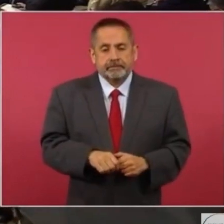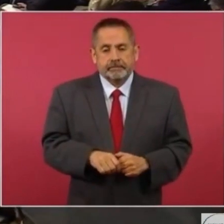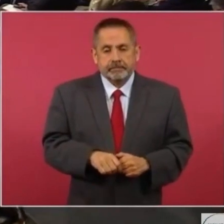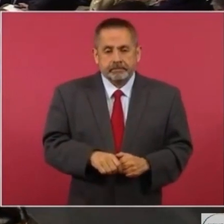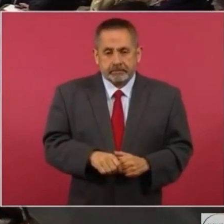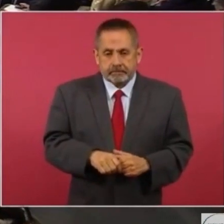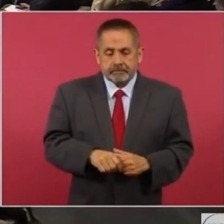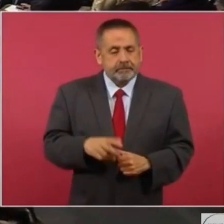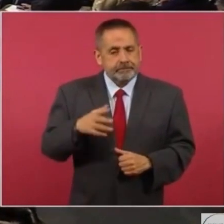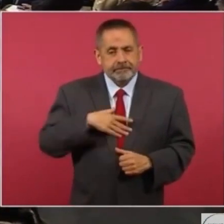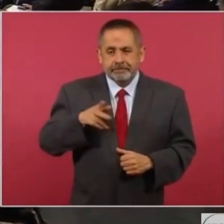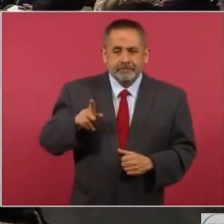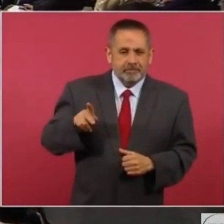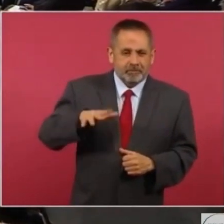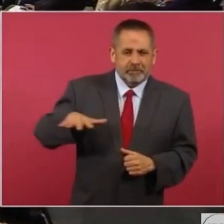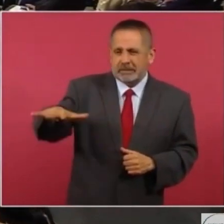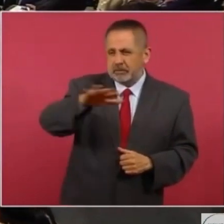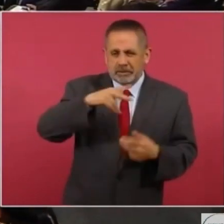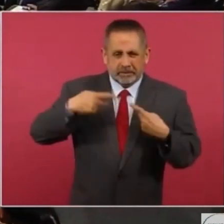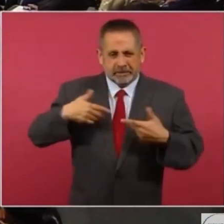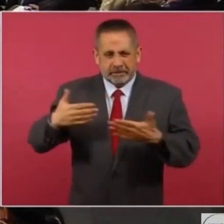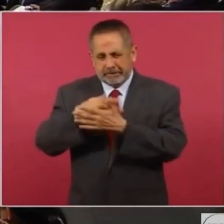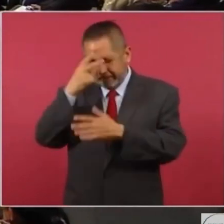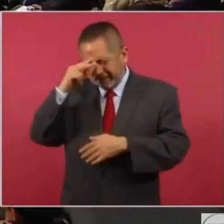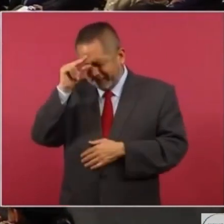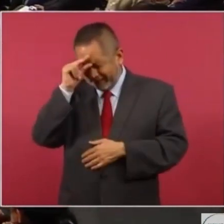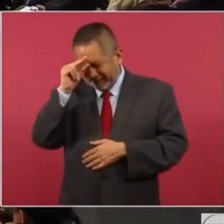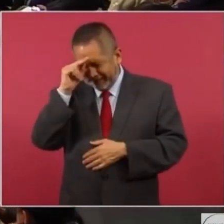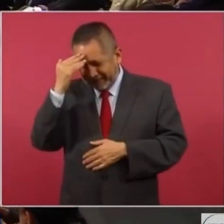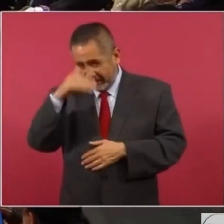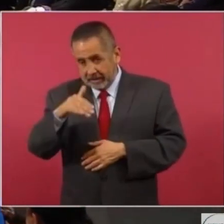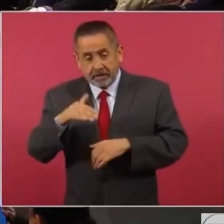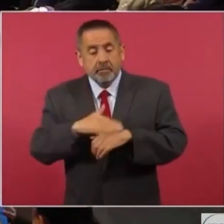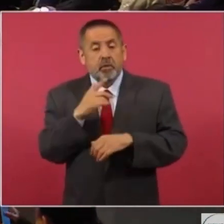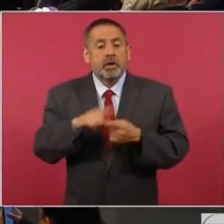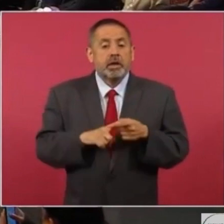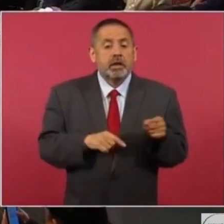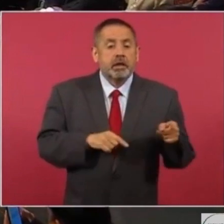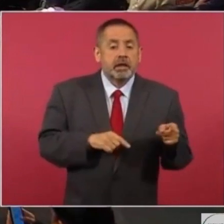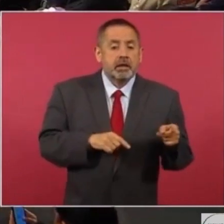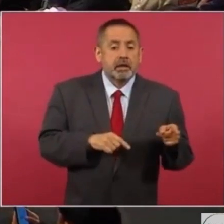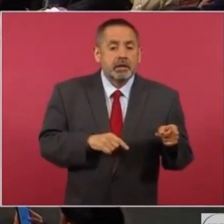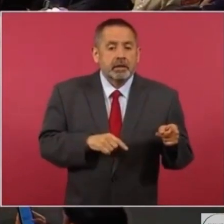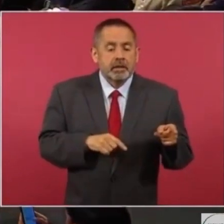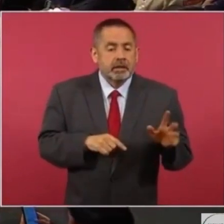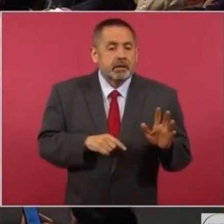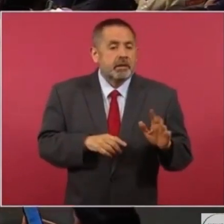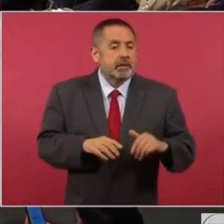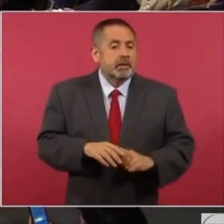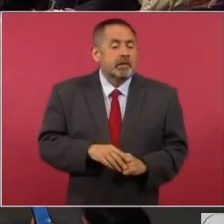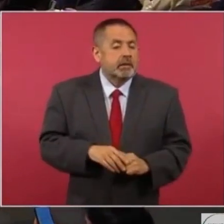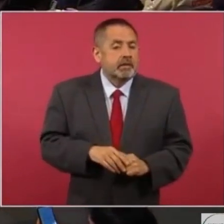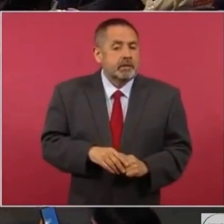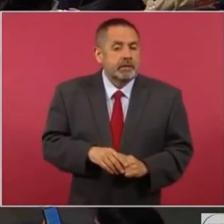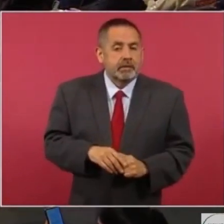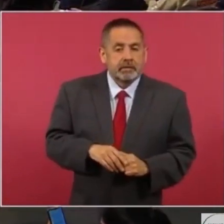digo que el pueblo de México es mucha pieza? Porque los dejó ya cuando